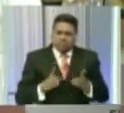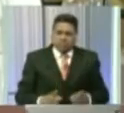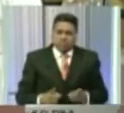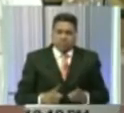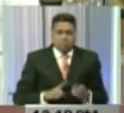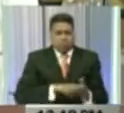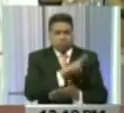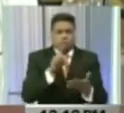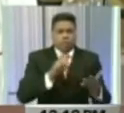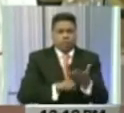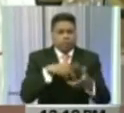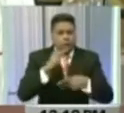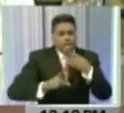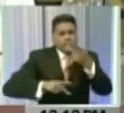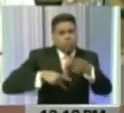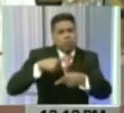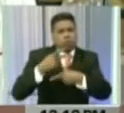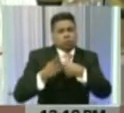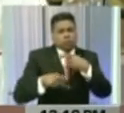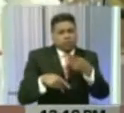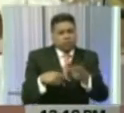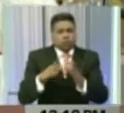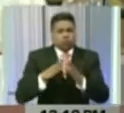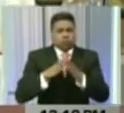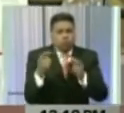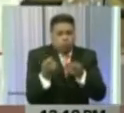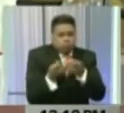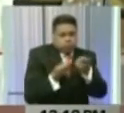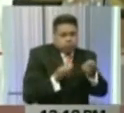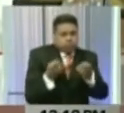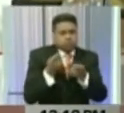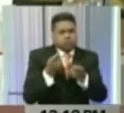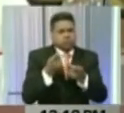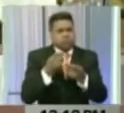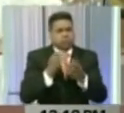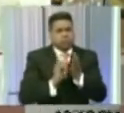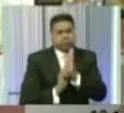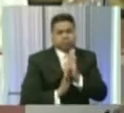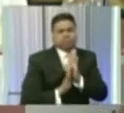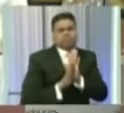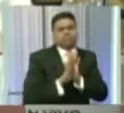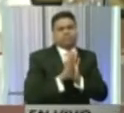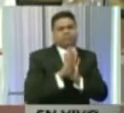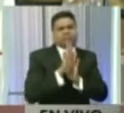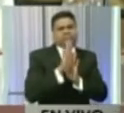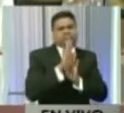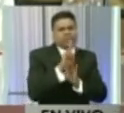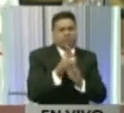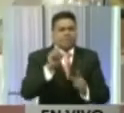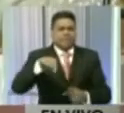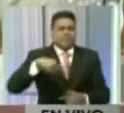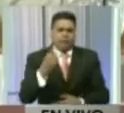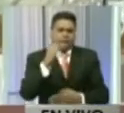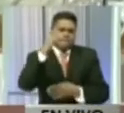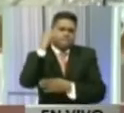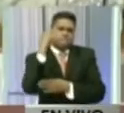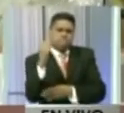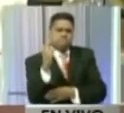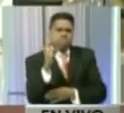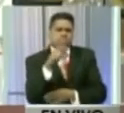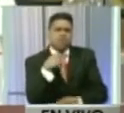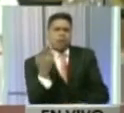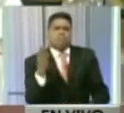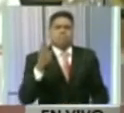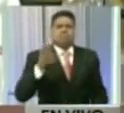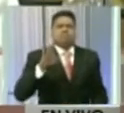para consolidar los procesos de emancipación. Pero en ese proceso es que matan a Chávez o